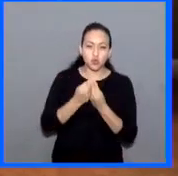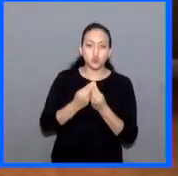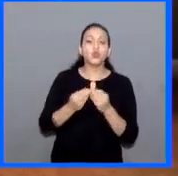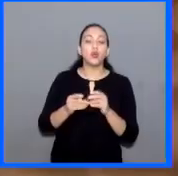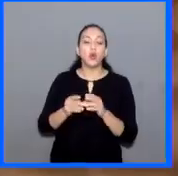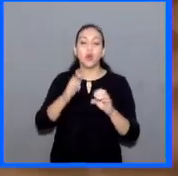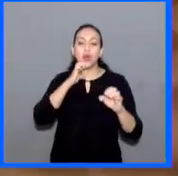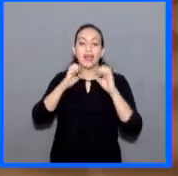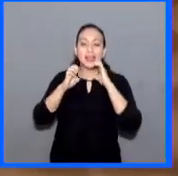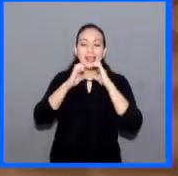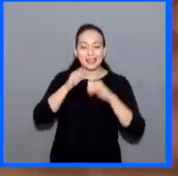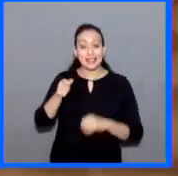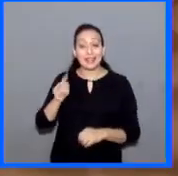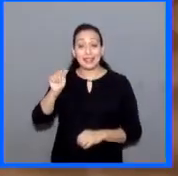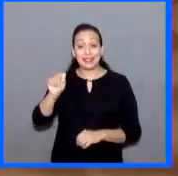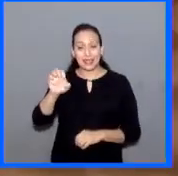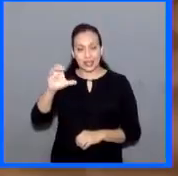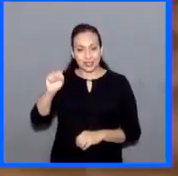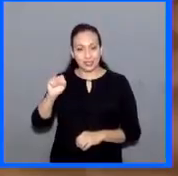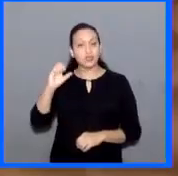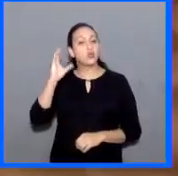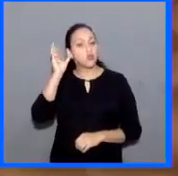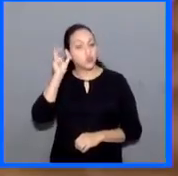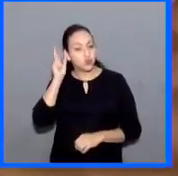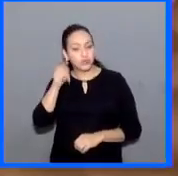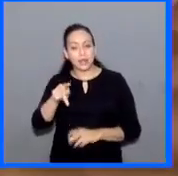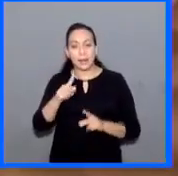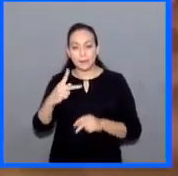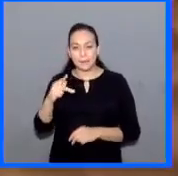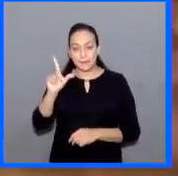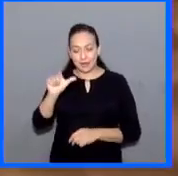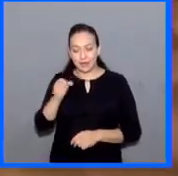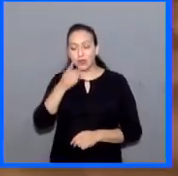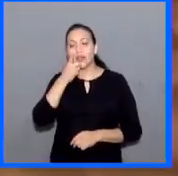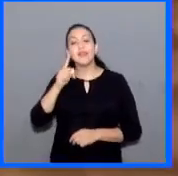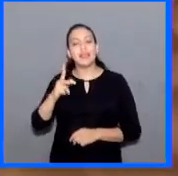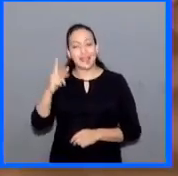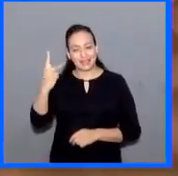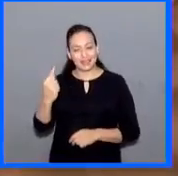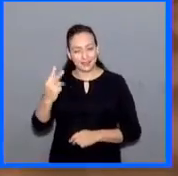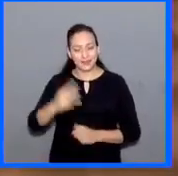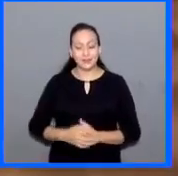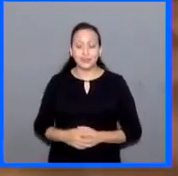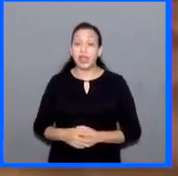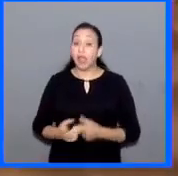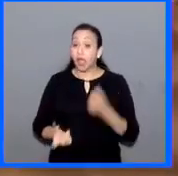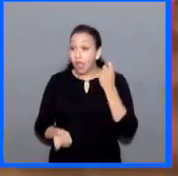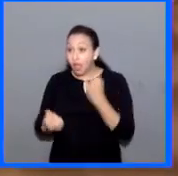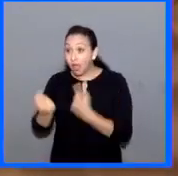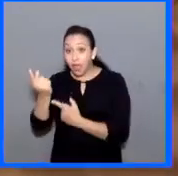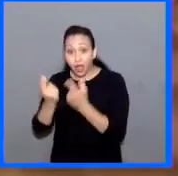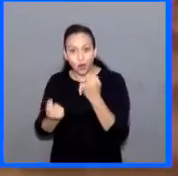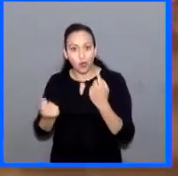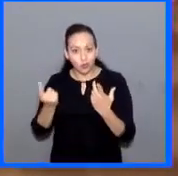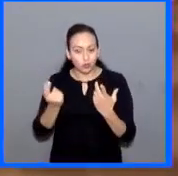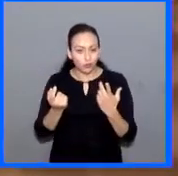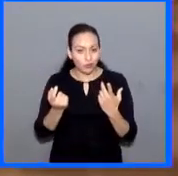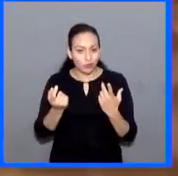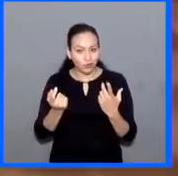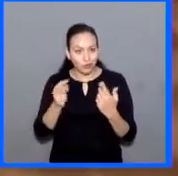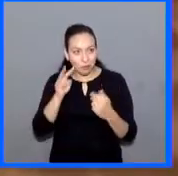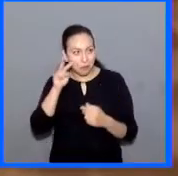Escucha en Pleno. Le cuesta todavía a algunos que andan, no les gusta ver a los